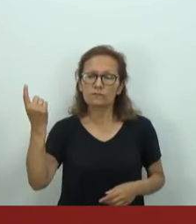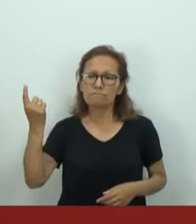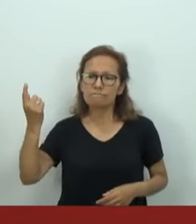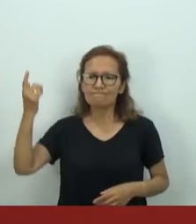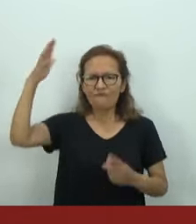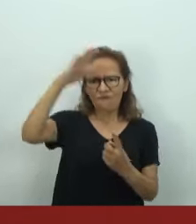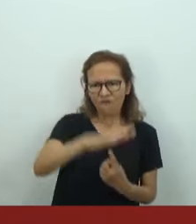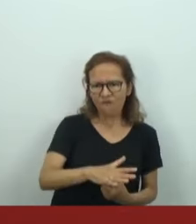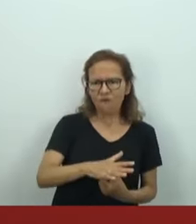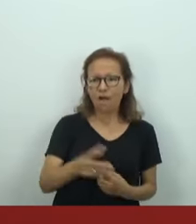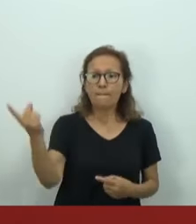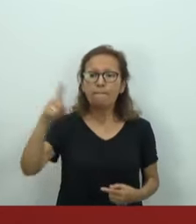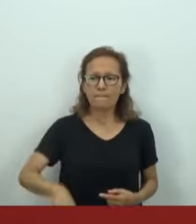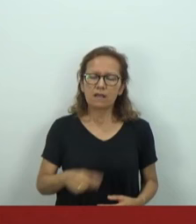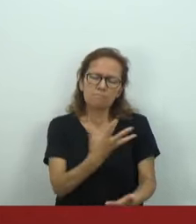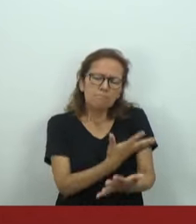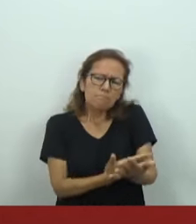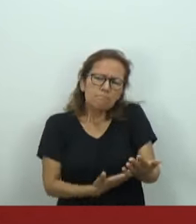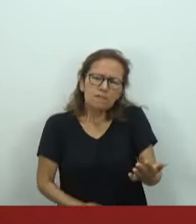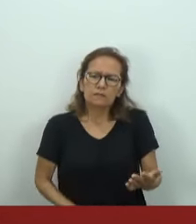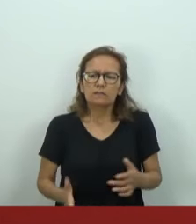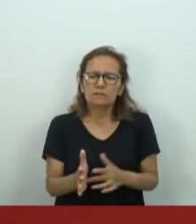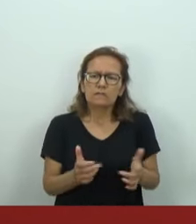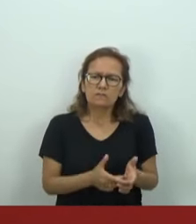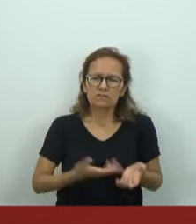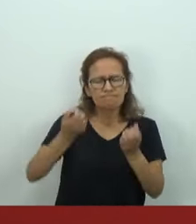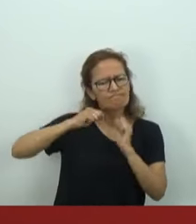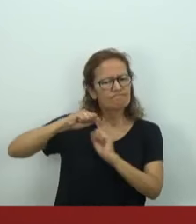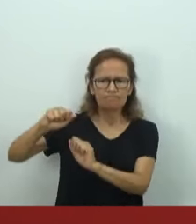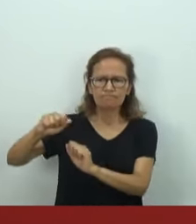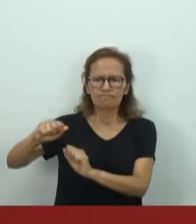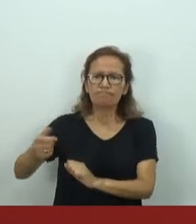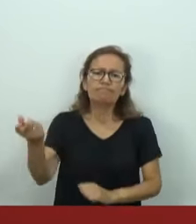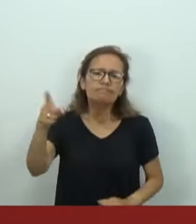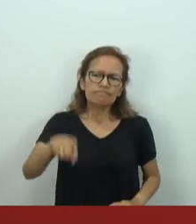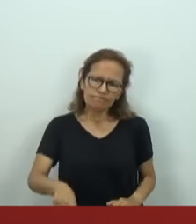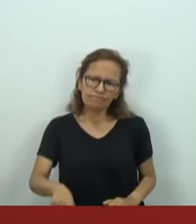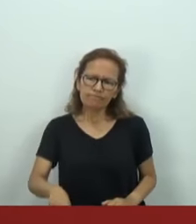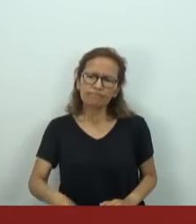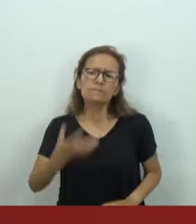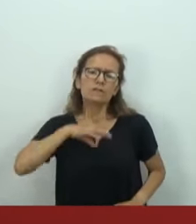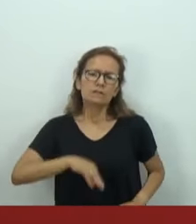santificado, e hiciere afrenta al Espíritu de gracia?